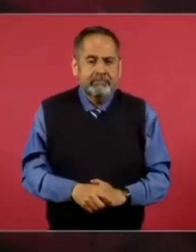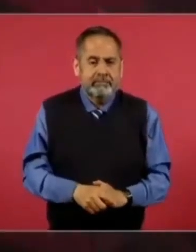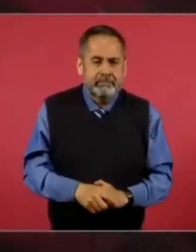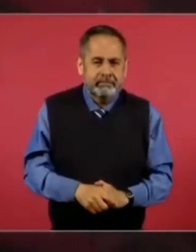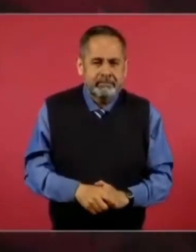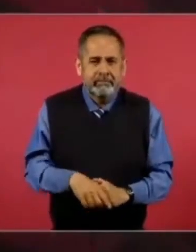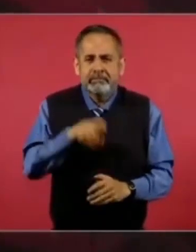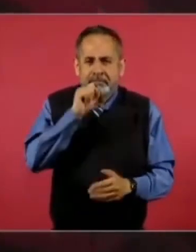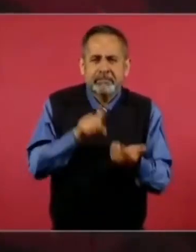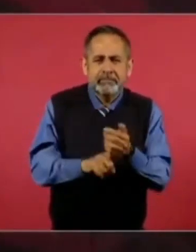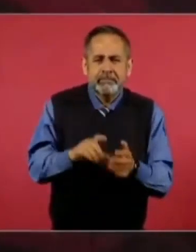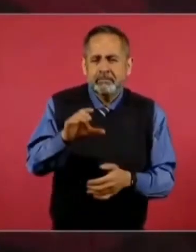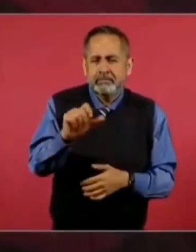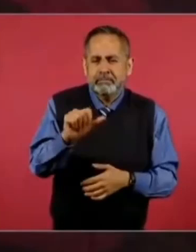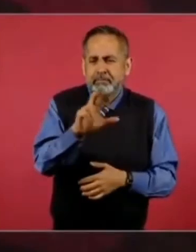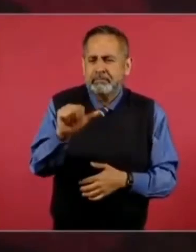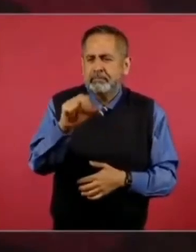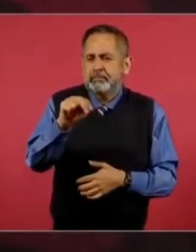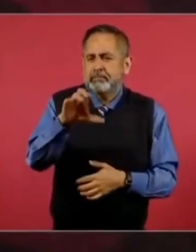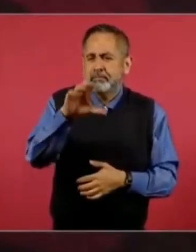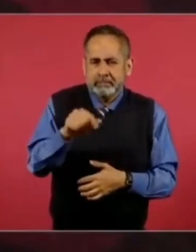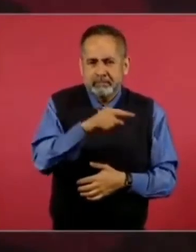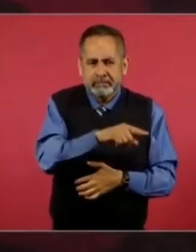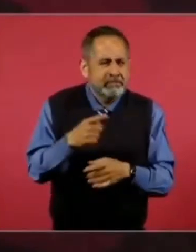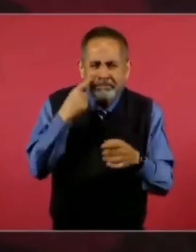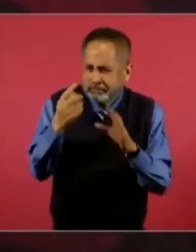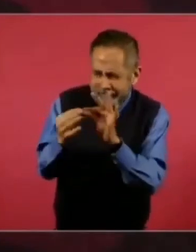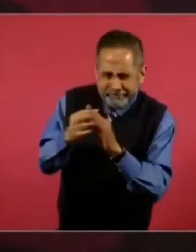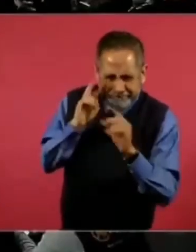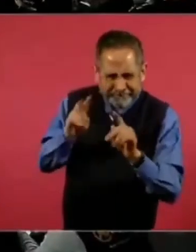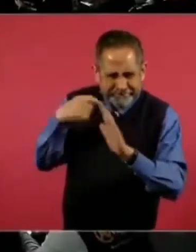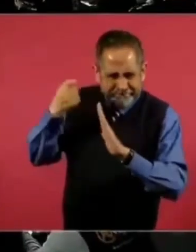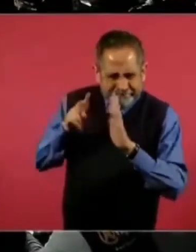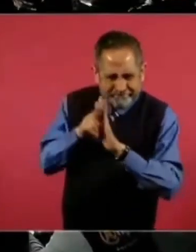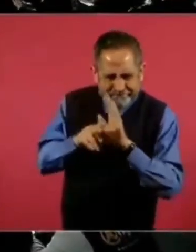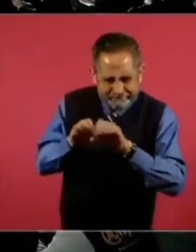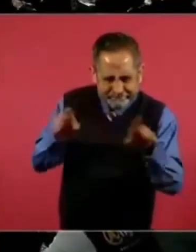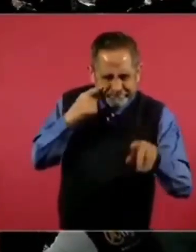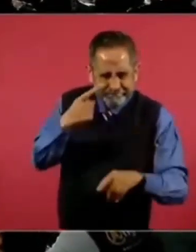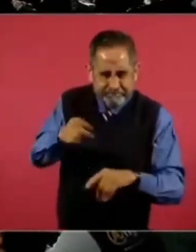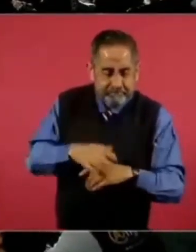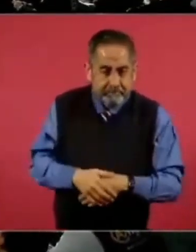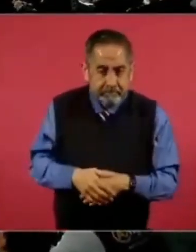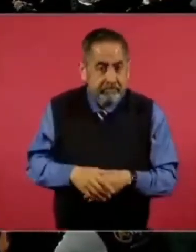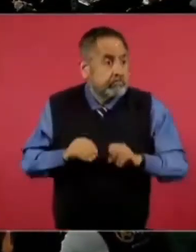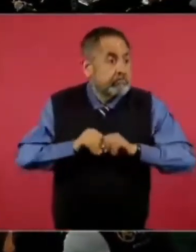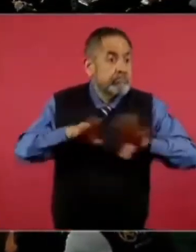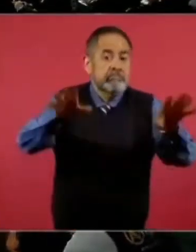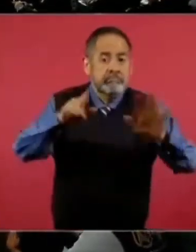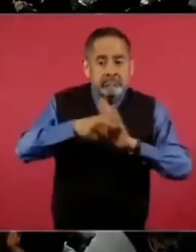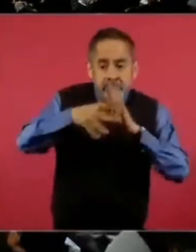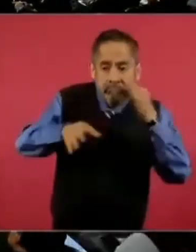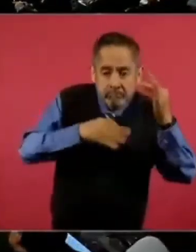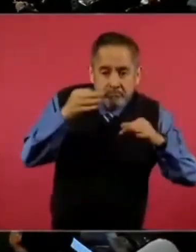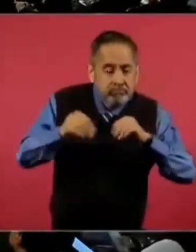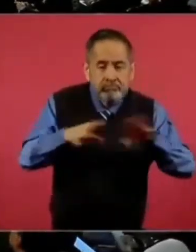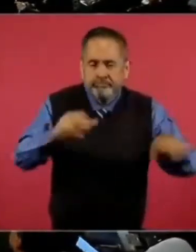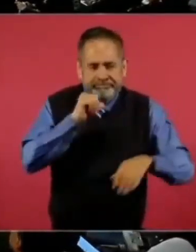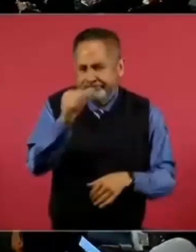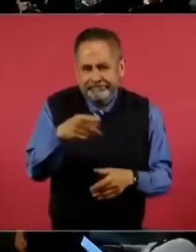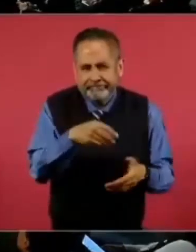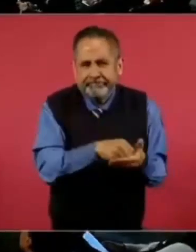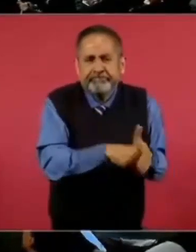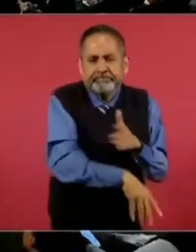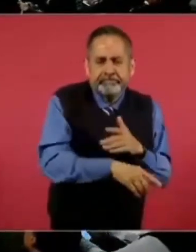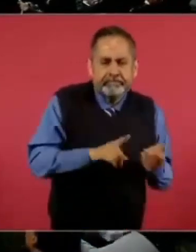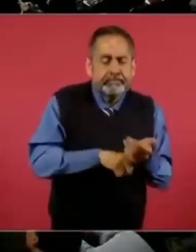El ministro Carranca, no tienes ahí el… Porque esto no sale en los periódicos